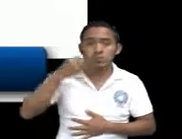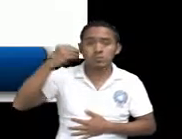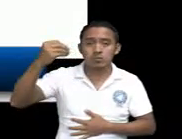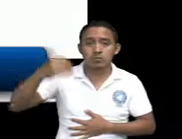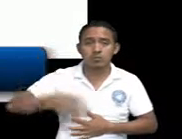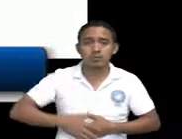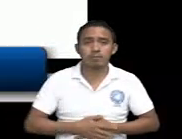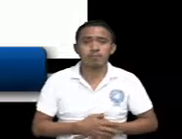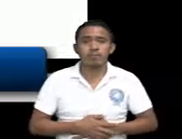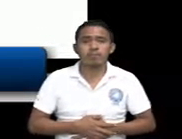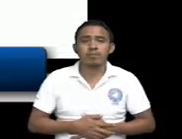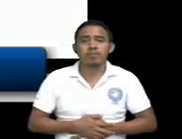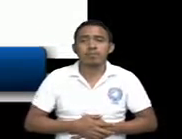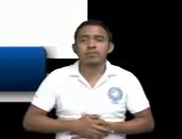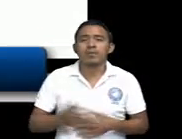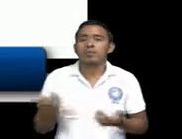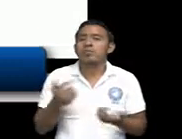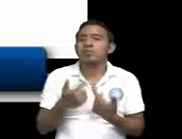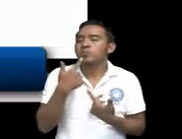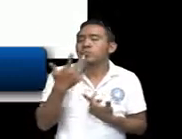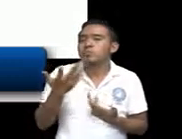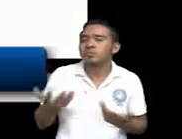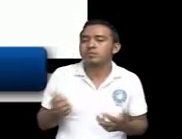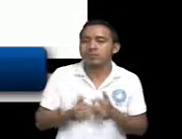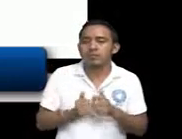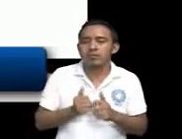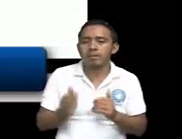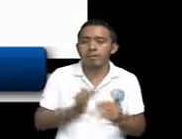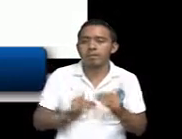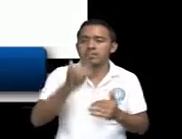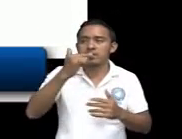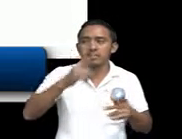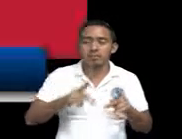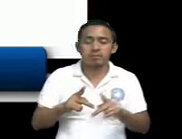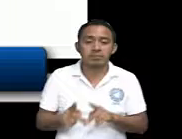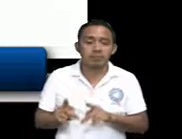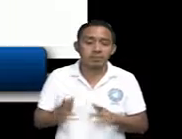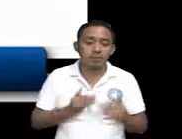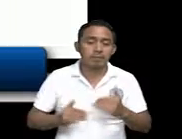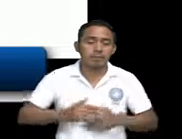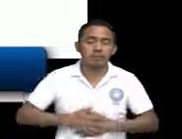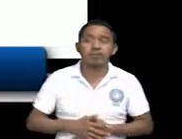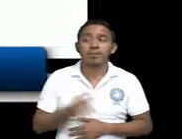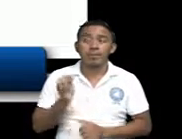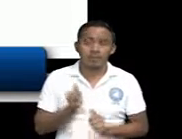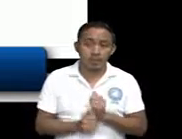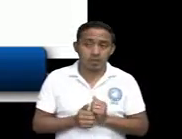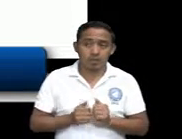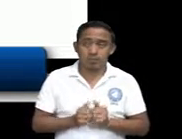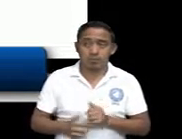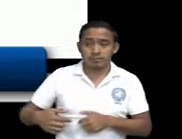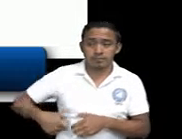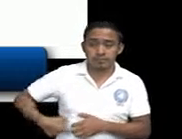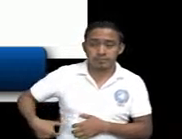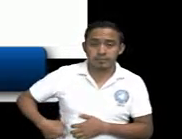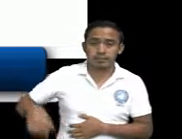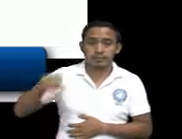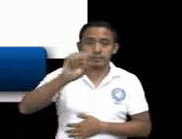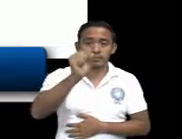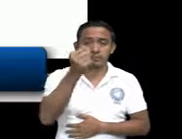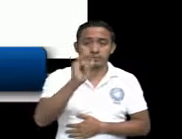¿A quiénes afectan más las varices esofágicas, doctor? Bien, como el problema principal de estas es la cirrosis de tipo